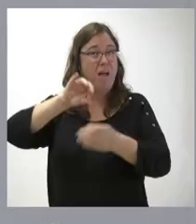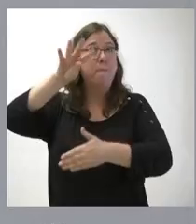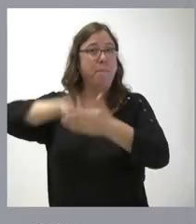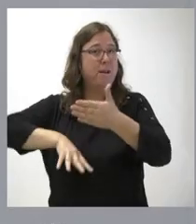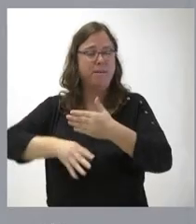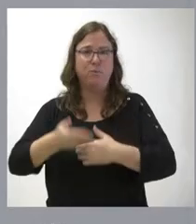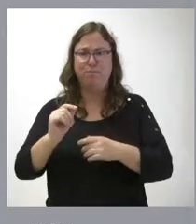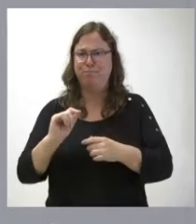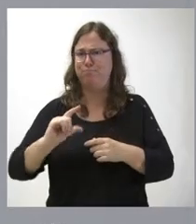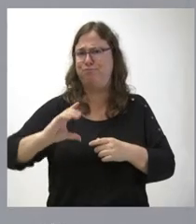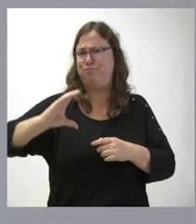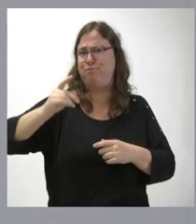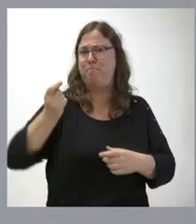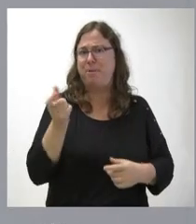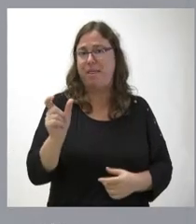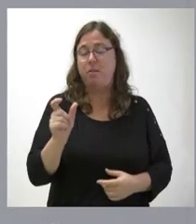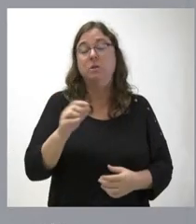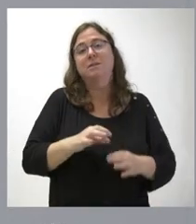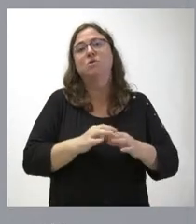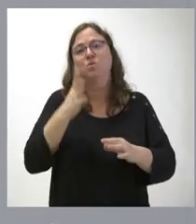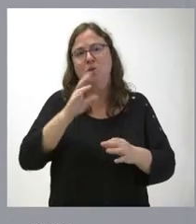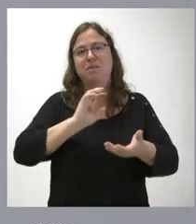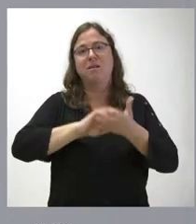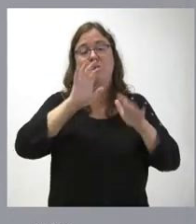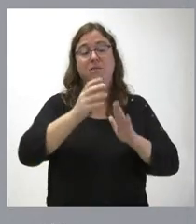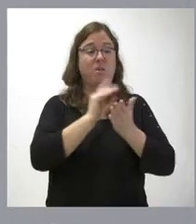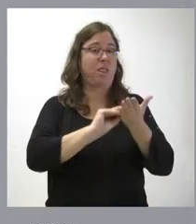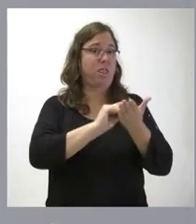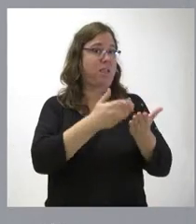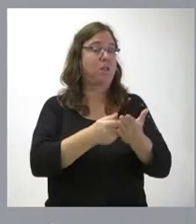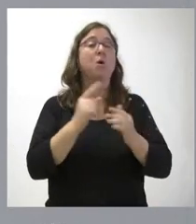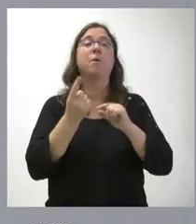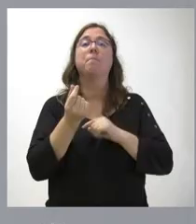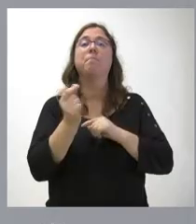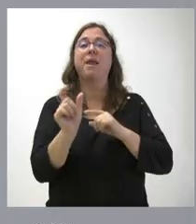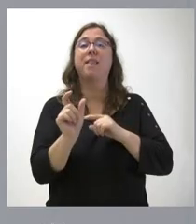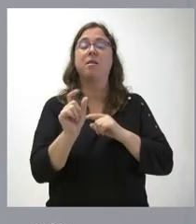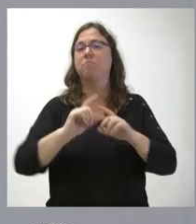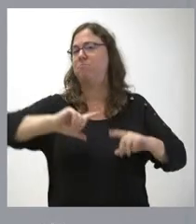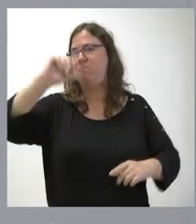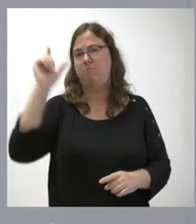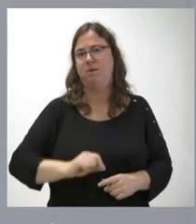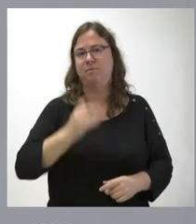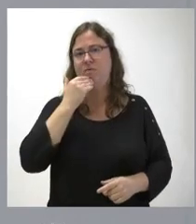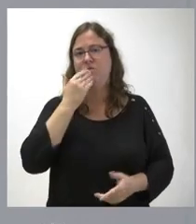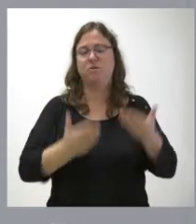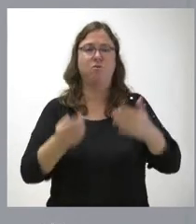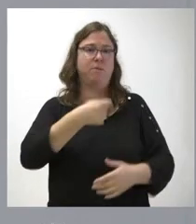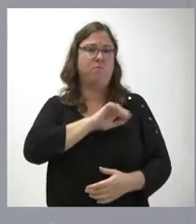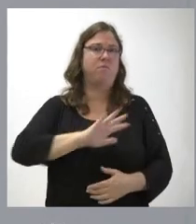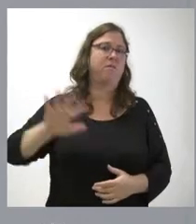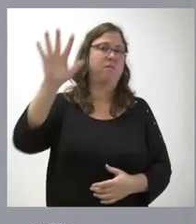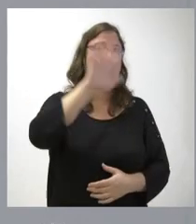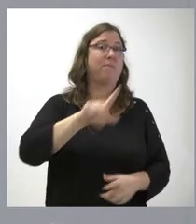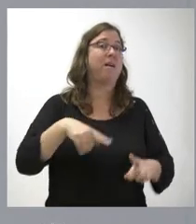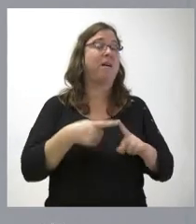importante afortunadamente en Castilla y león como reflejan los datos el precio de la vivienda es más barato que en el conjunto nacional y además el crecimiento de